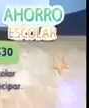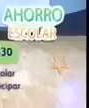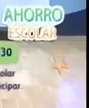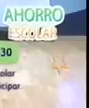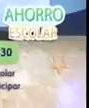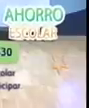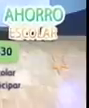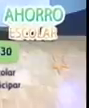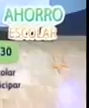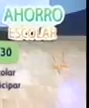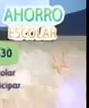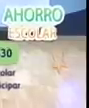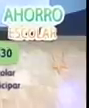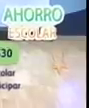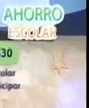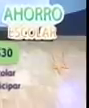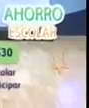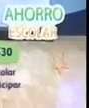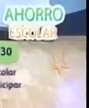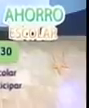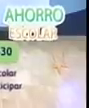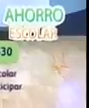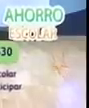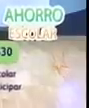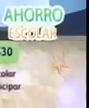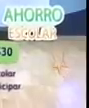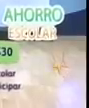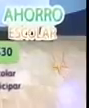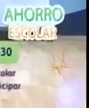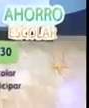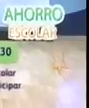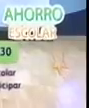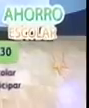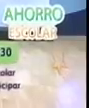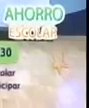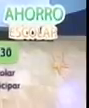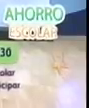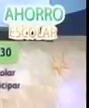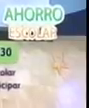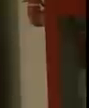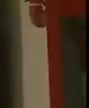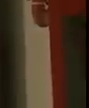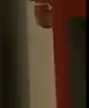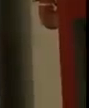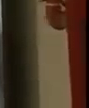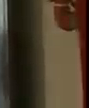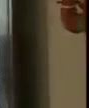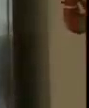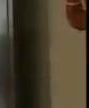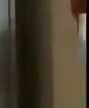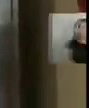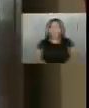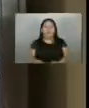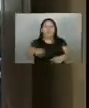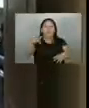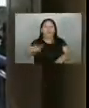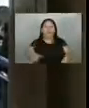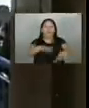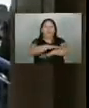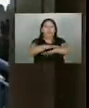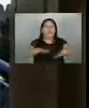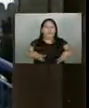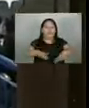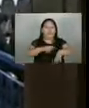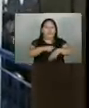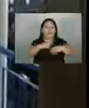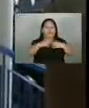promoción en sitio web y redes sociales. AcomiDRL, evolucionamos por ti. Hoy finalizó la etapa